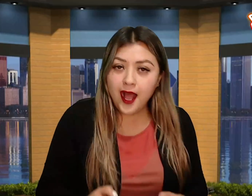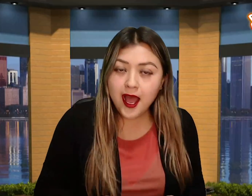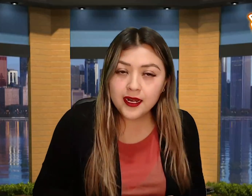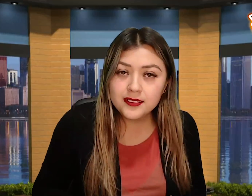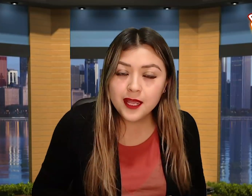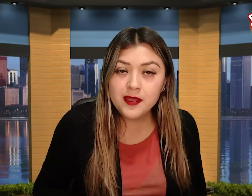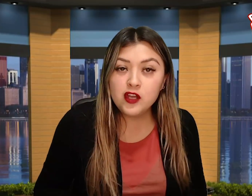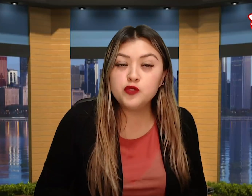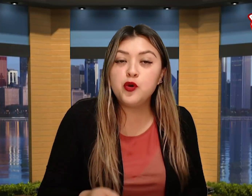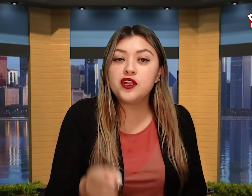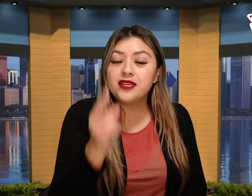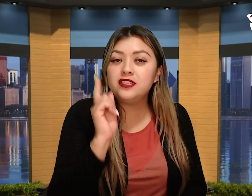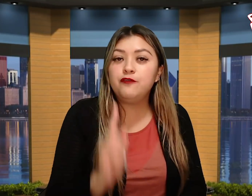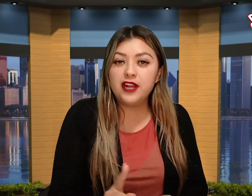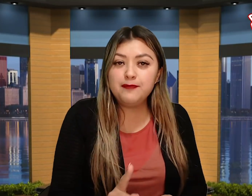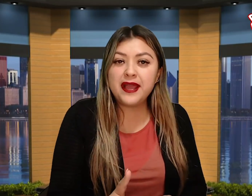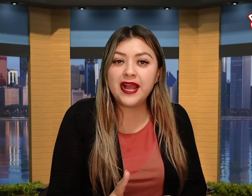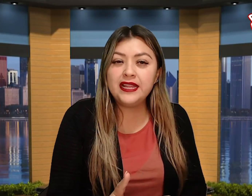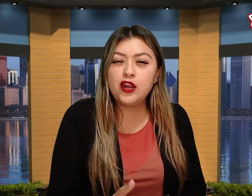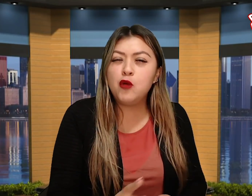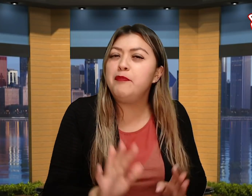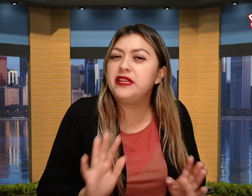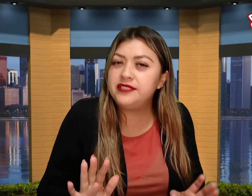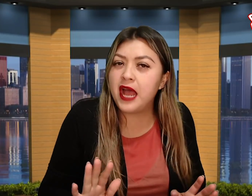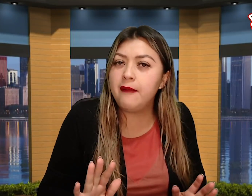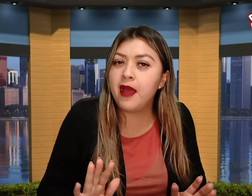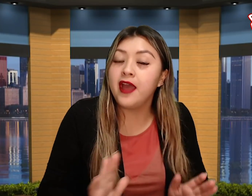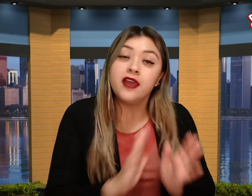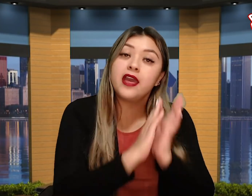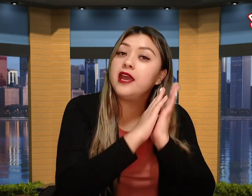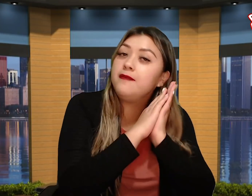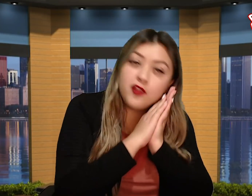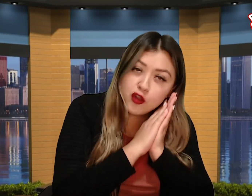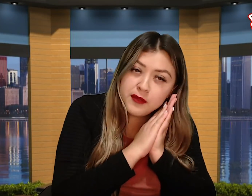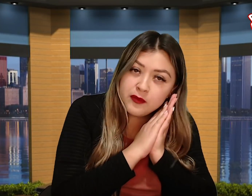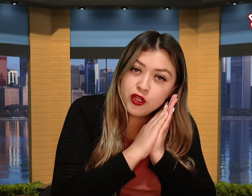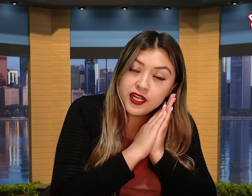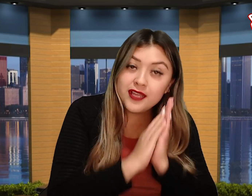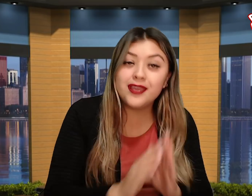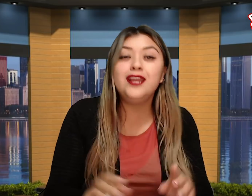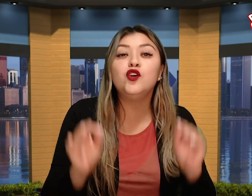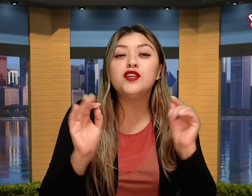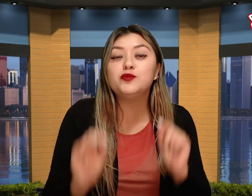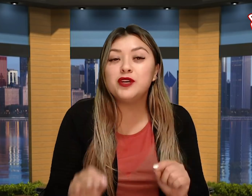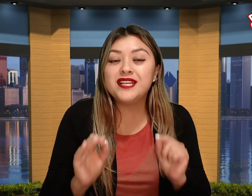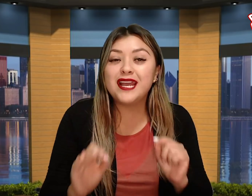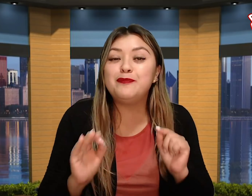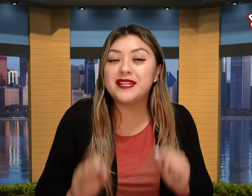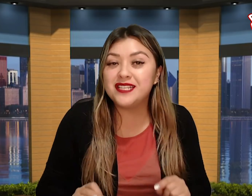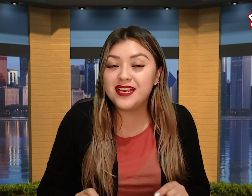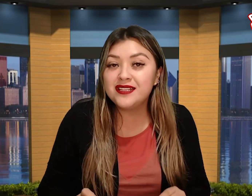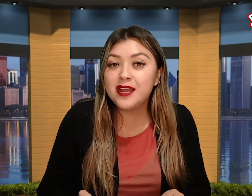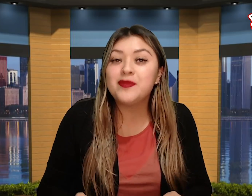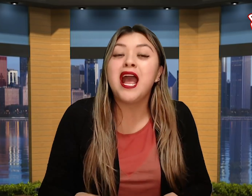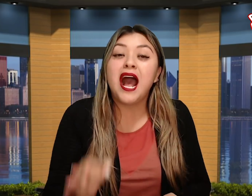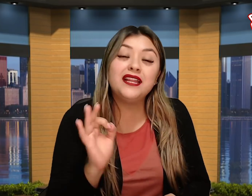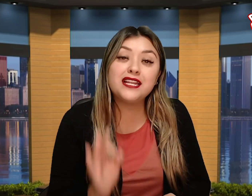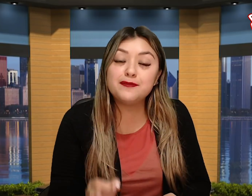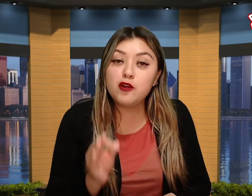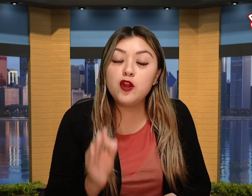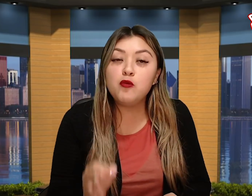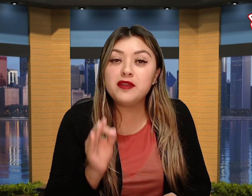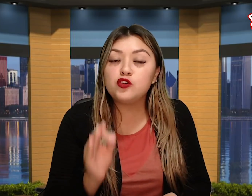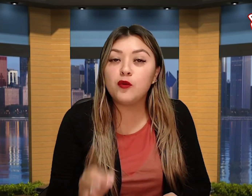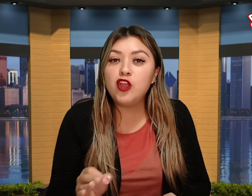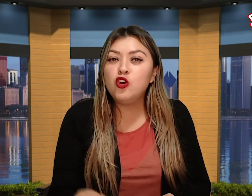Y agárrense, amigos, porque si Felipe Calderón pensaba que iba a dormir muy tranquilo después de que el presidente